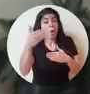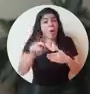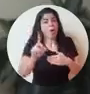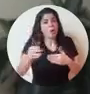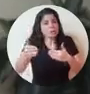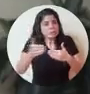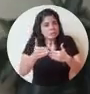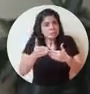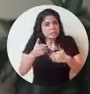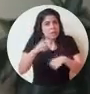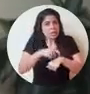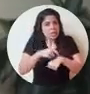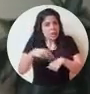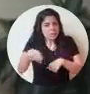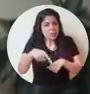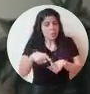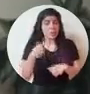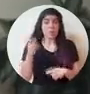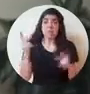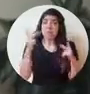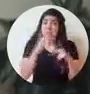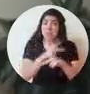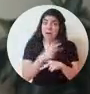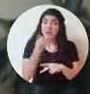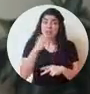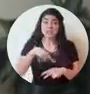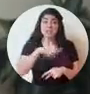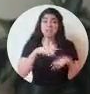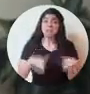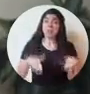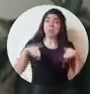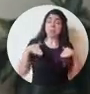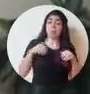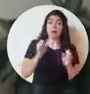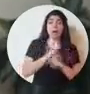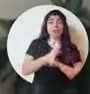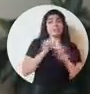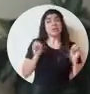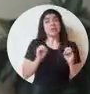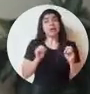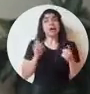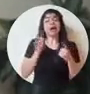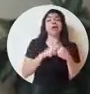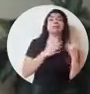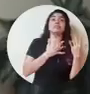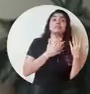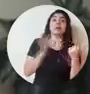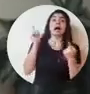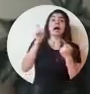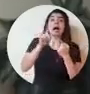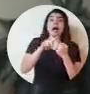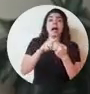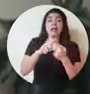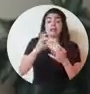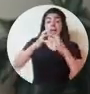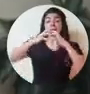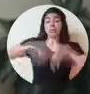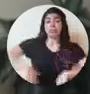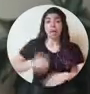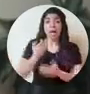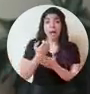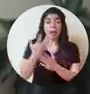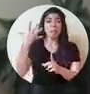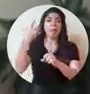ilimitado lo peor sería no hacer nada y que solo esperemos a que una crisis más grave